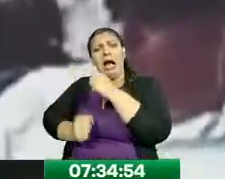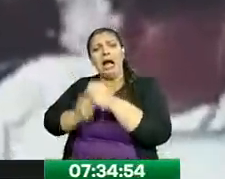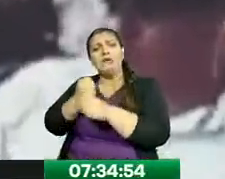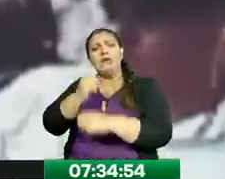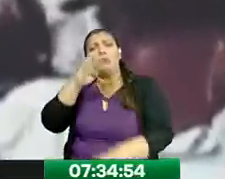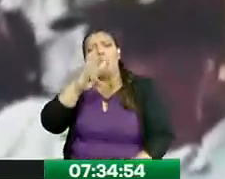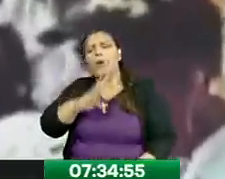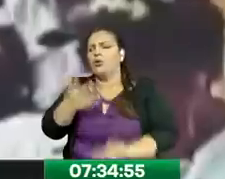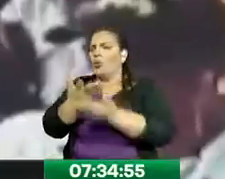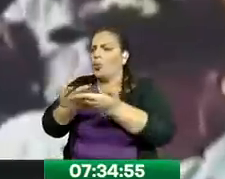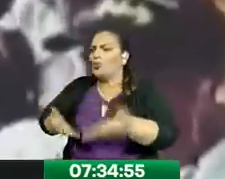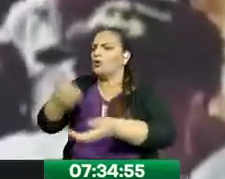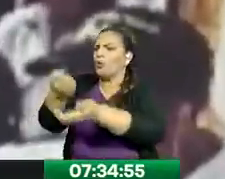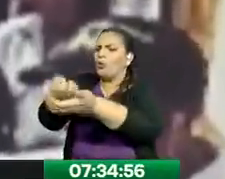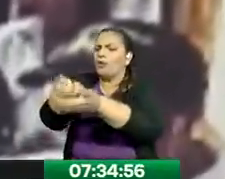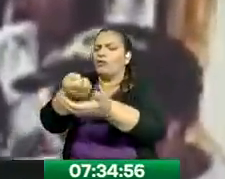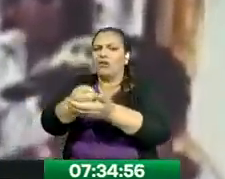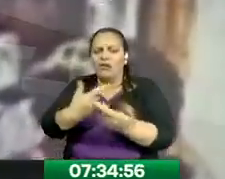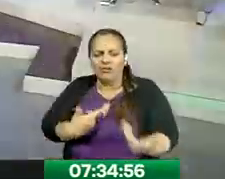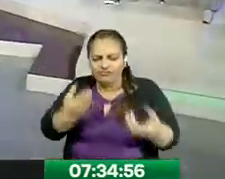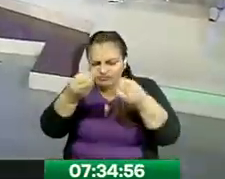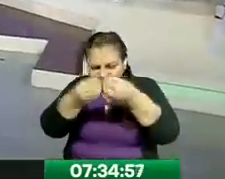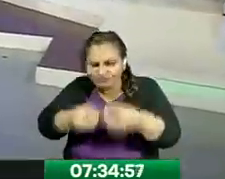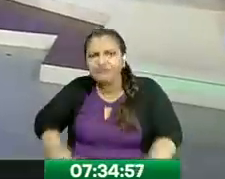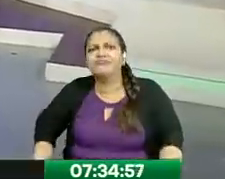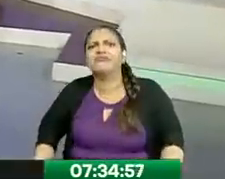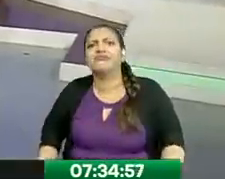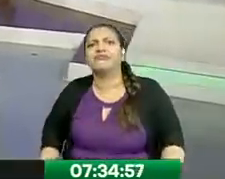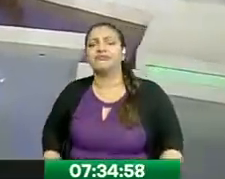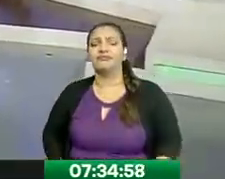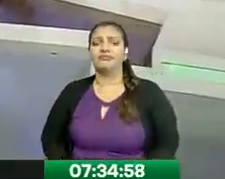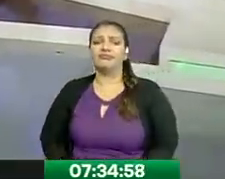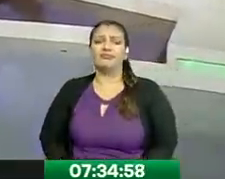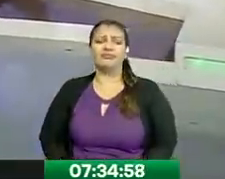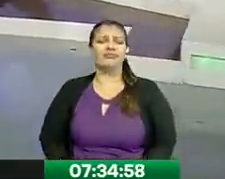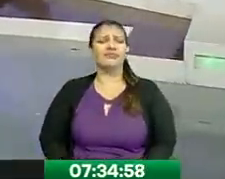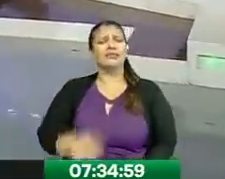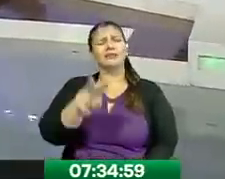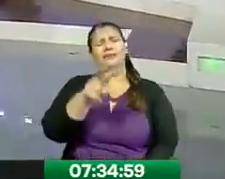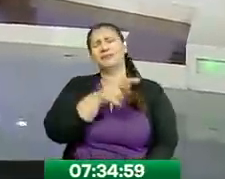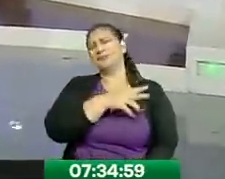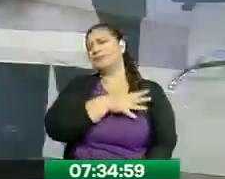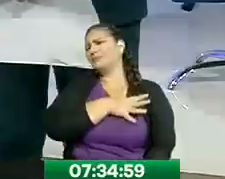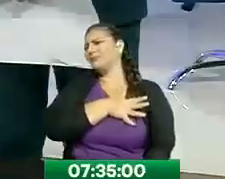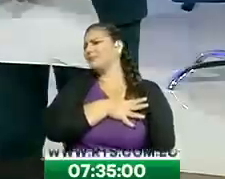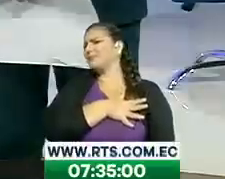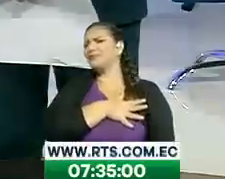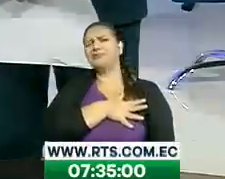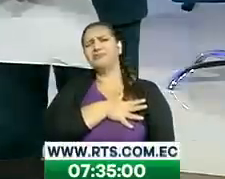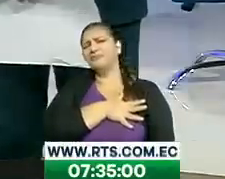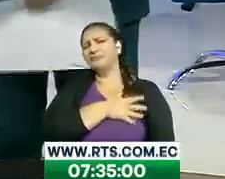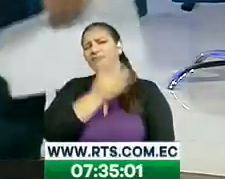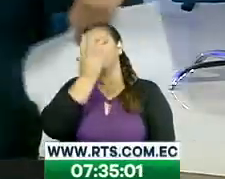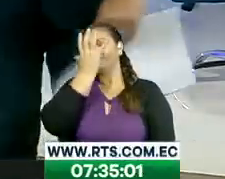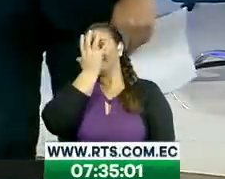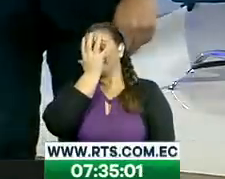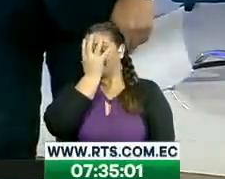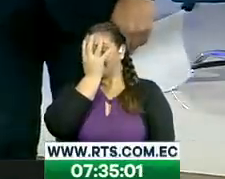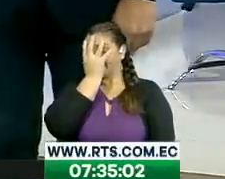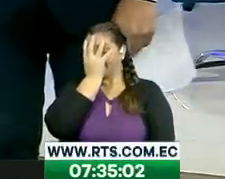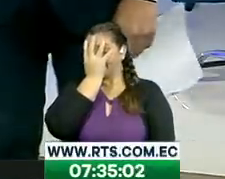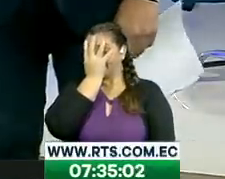josé morales qué situación más penosa y lamentable verdad imagínate tú este